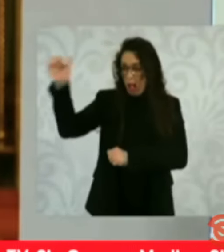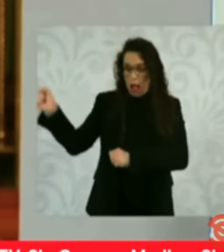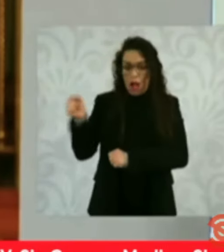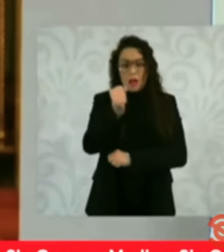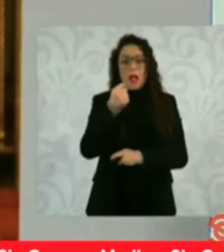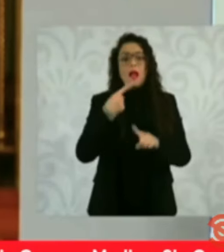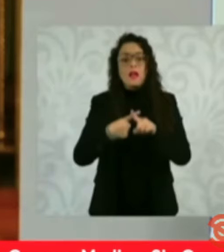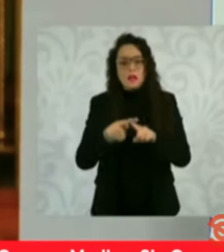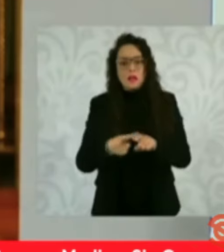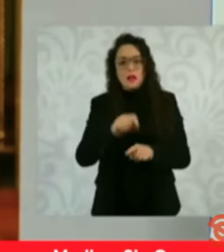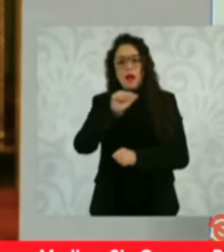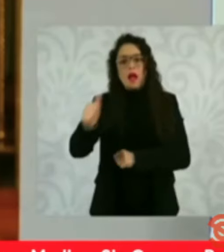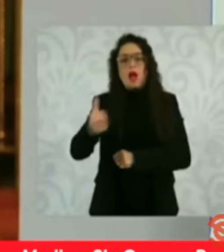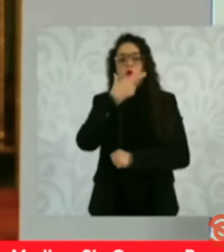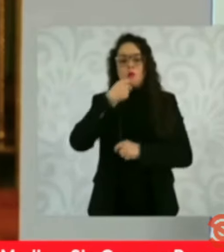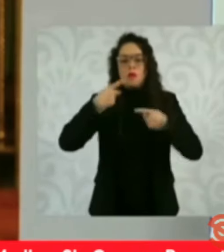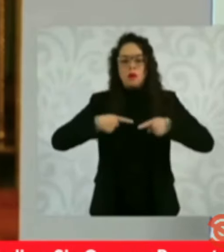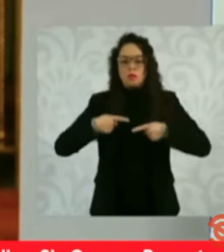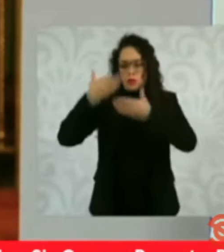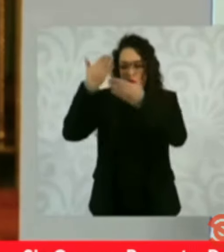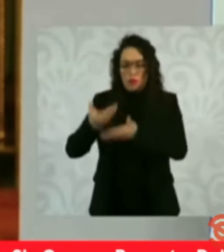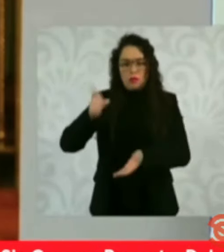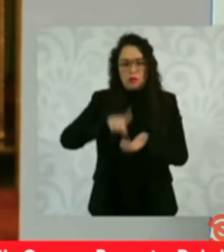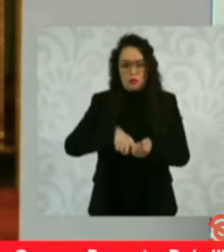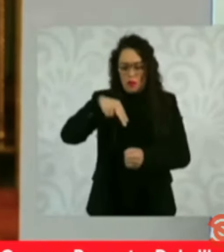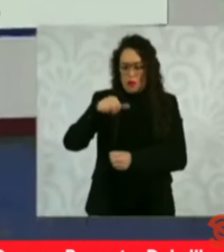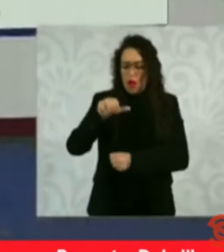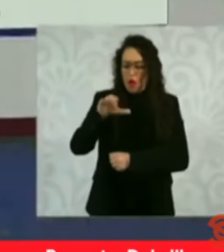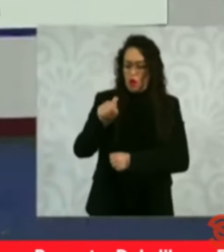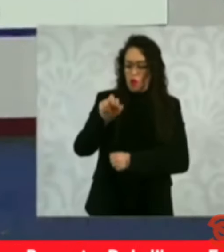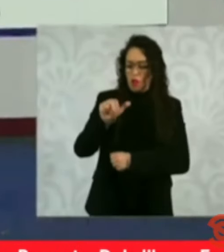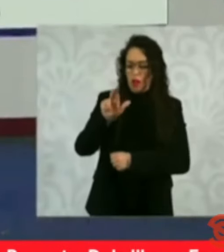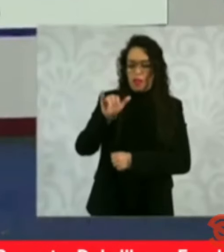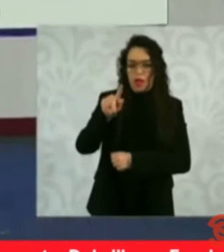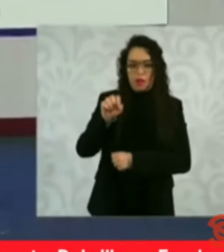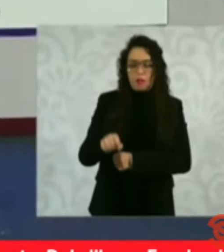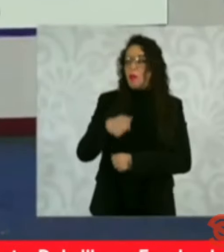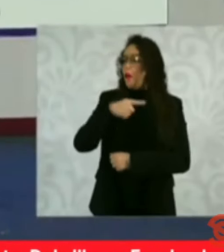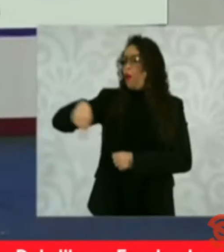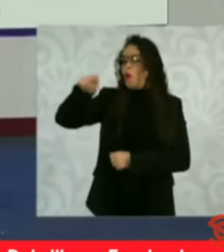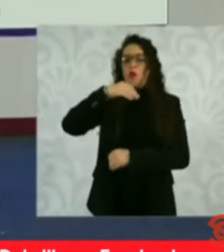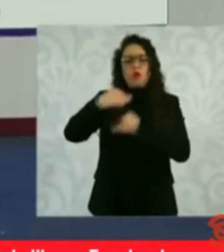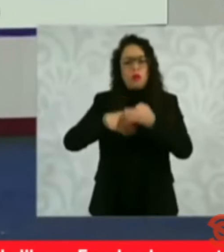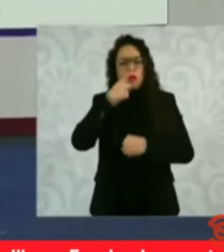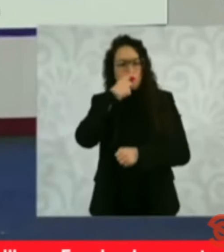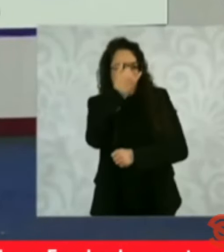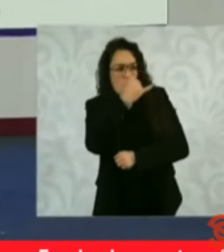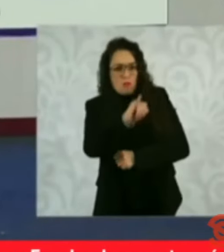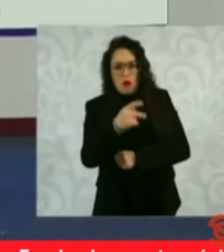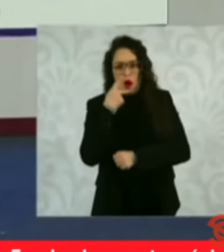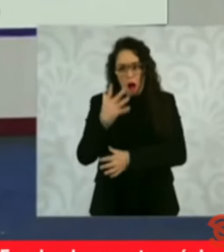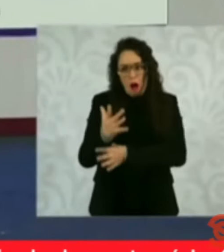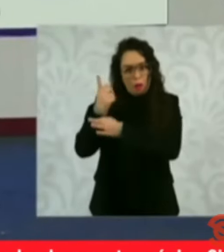lo dije ayer. Me dije, ¿cómo dice eso la presidenta? Bueno, vean lo que dice el juez.